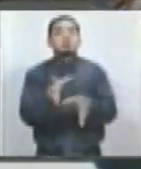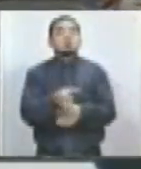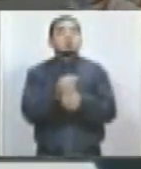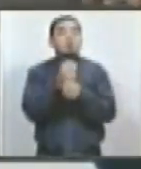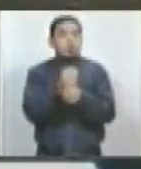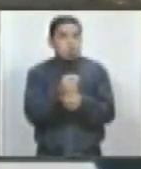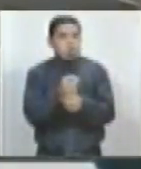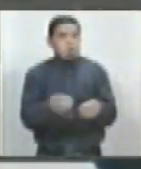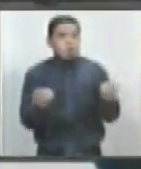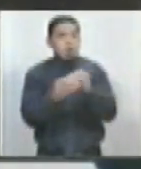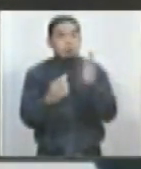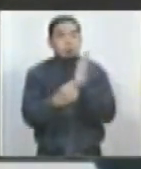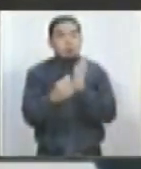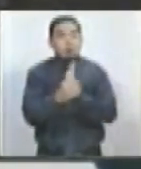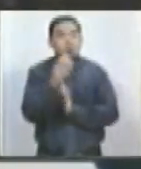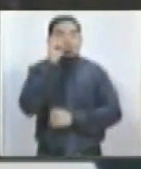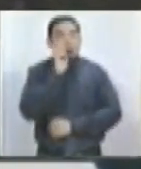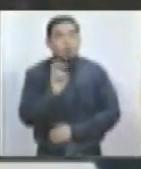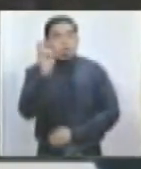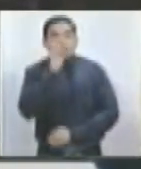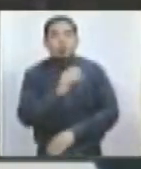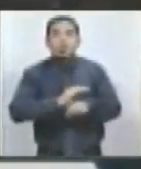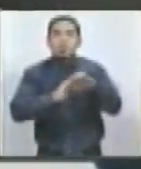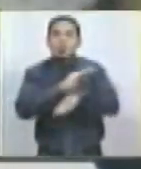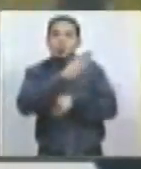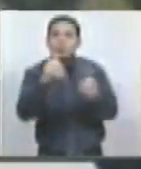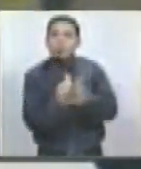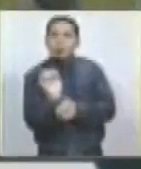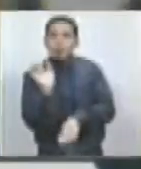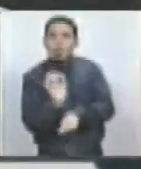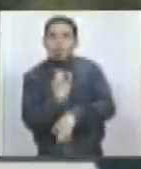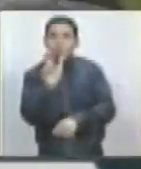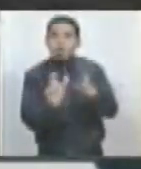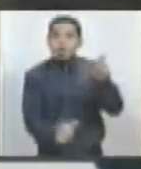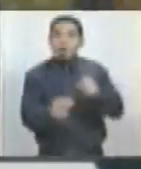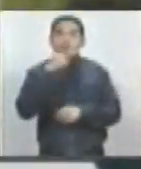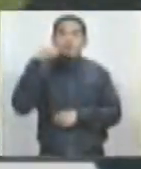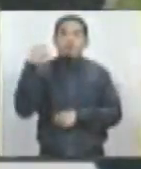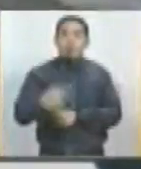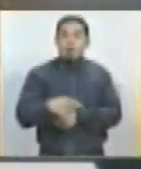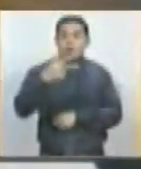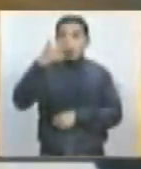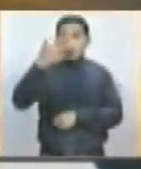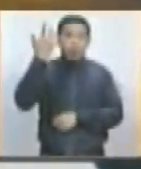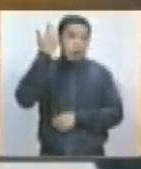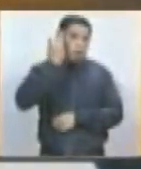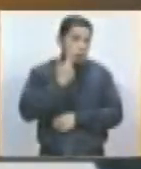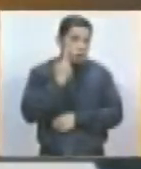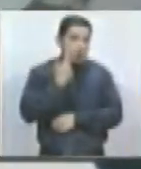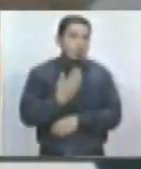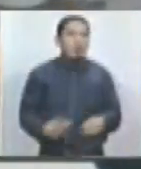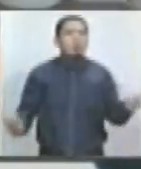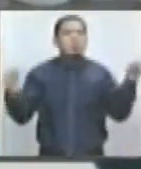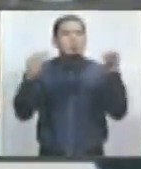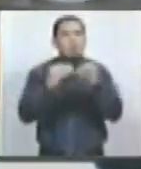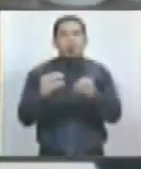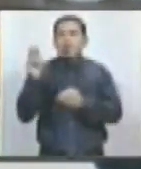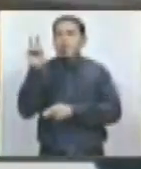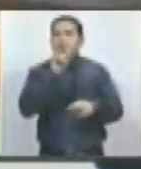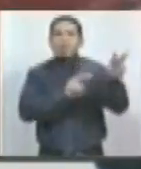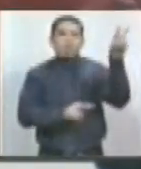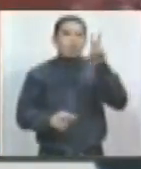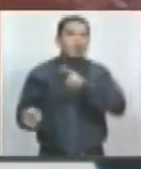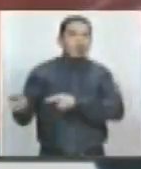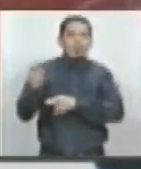marcha, el Ministerio de Turismo invita a los ecuatorianos para que este feriado de 3 días se reenamoren de sus fascinantes